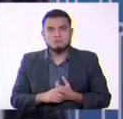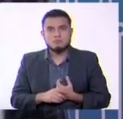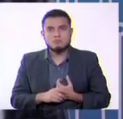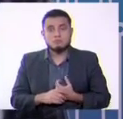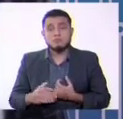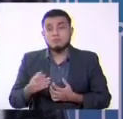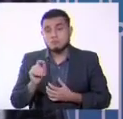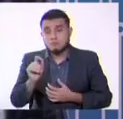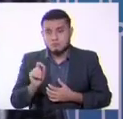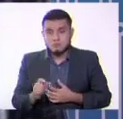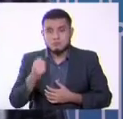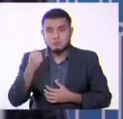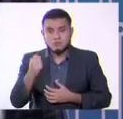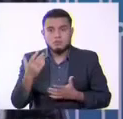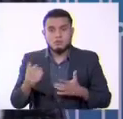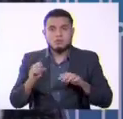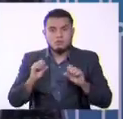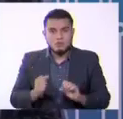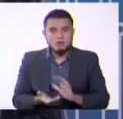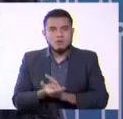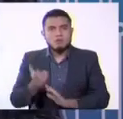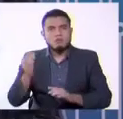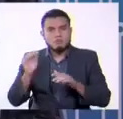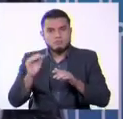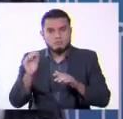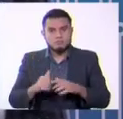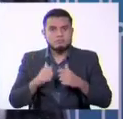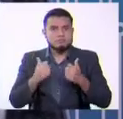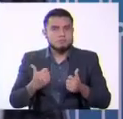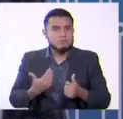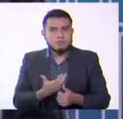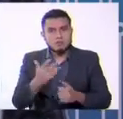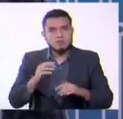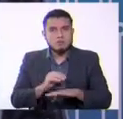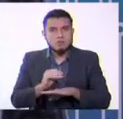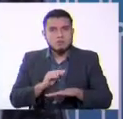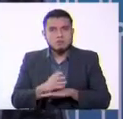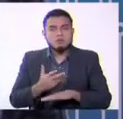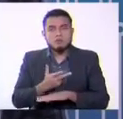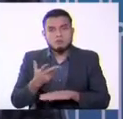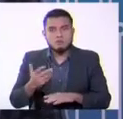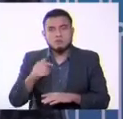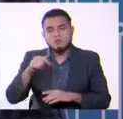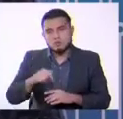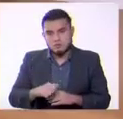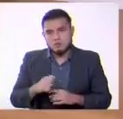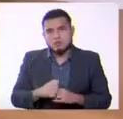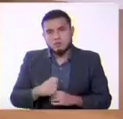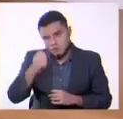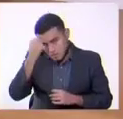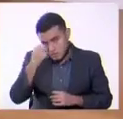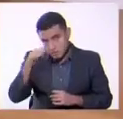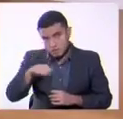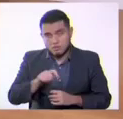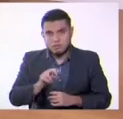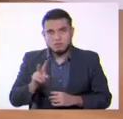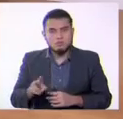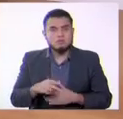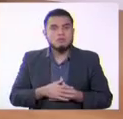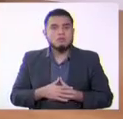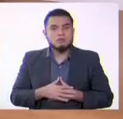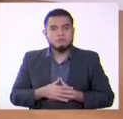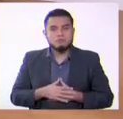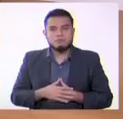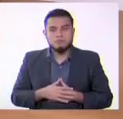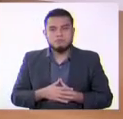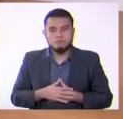aspecto positivo de poder continuar con una formación, en fin, todos los consejos que hemos escuchado en este programa. Nos vamos entonces